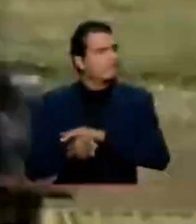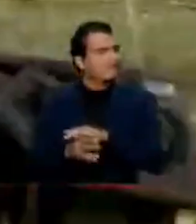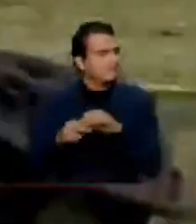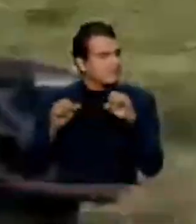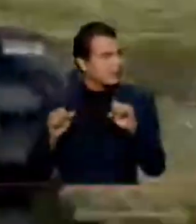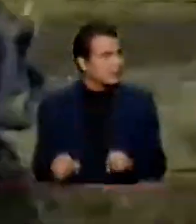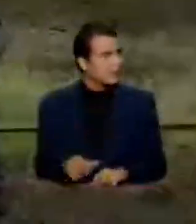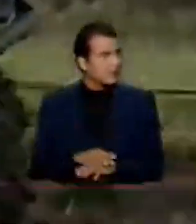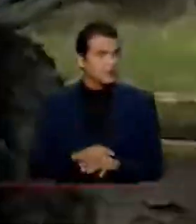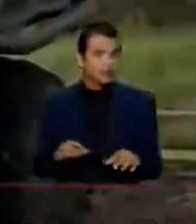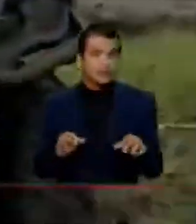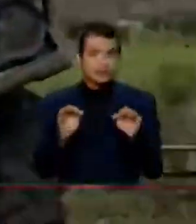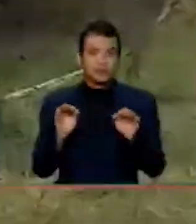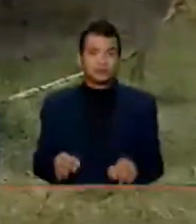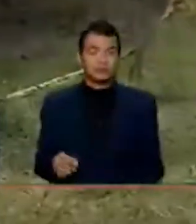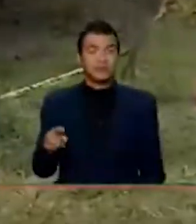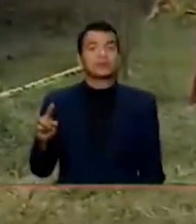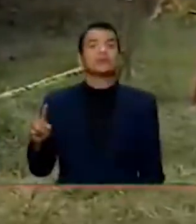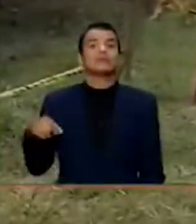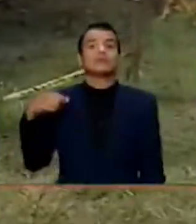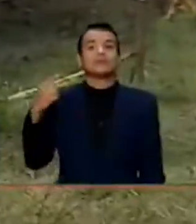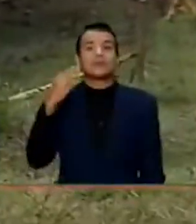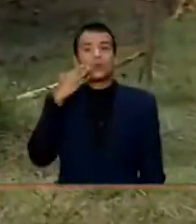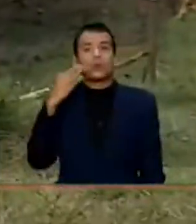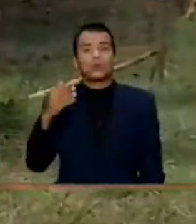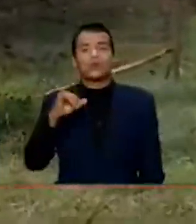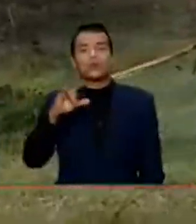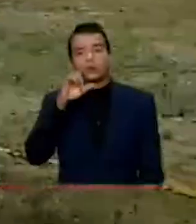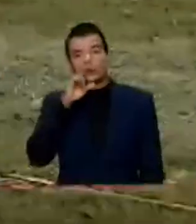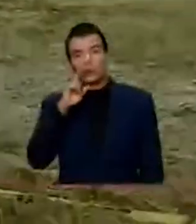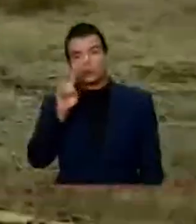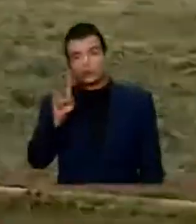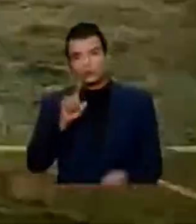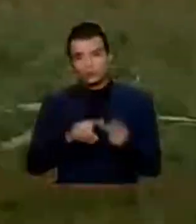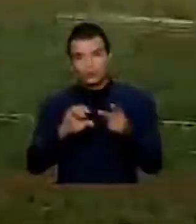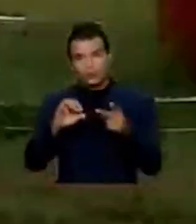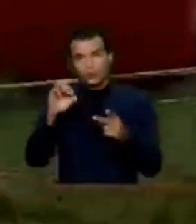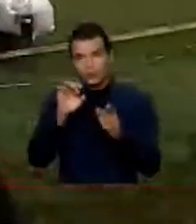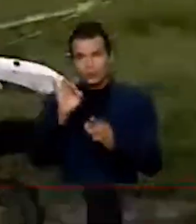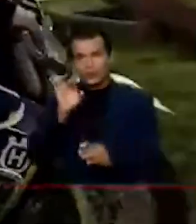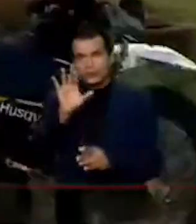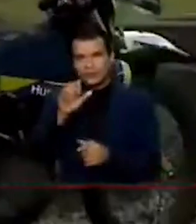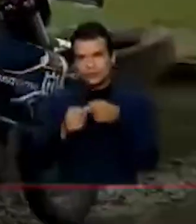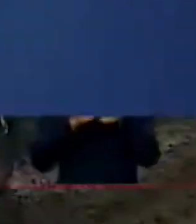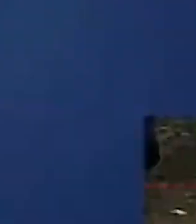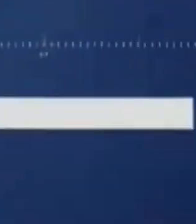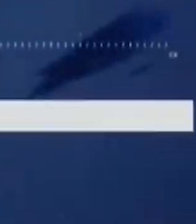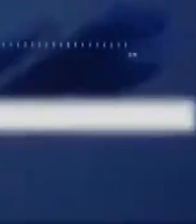Las próximas válidas se disputarán en julio 2 y octubre 15 de este año.